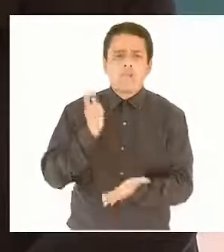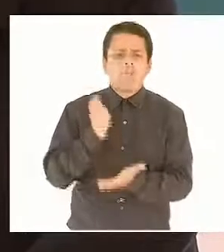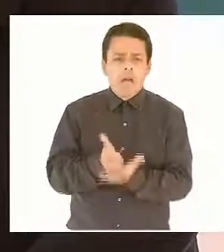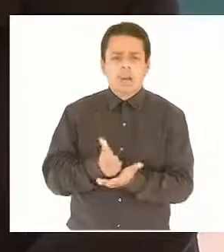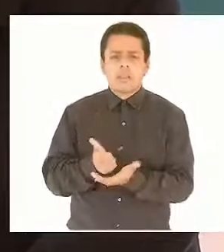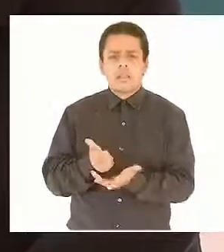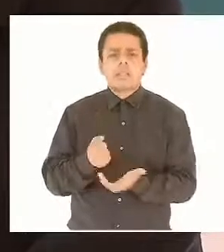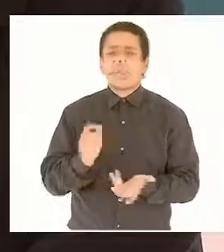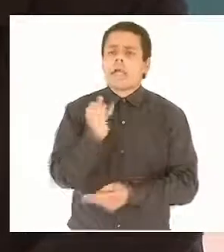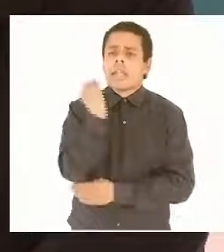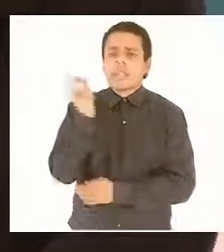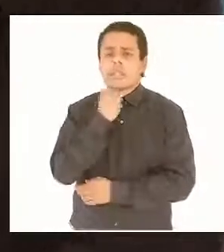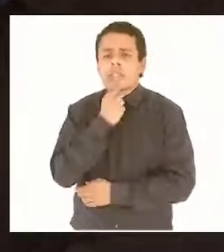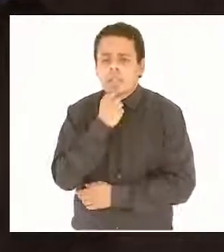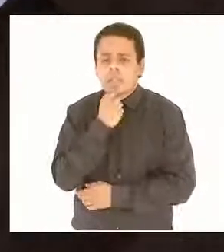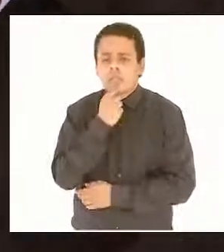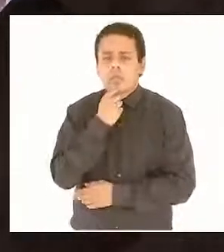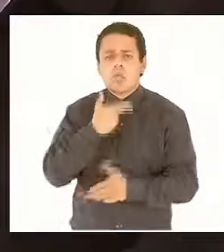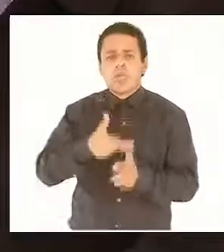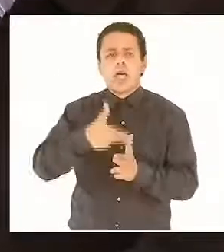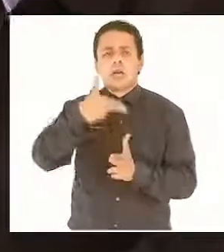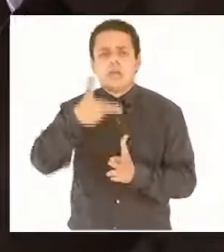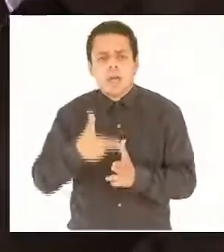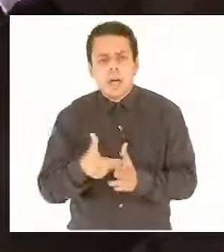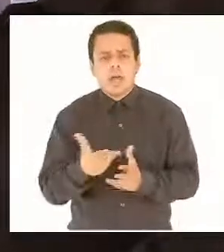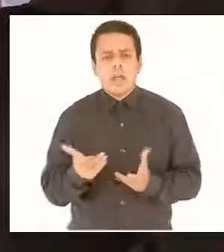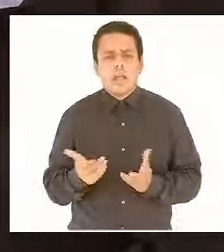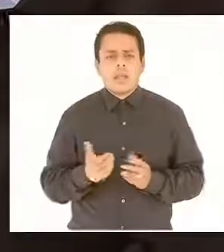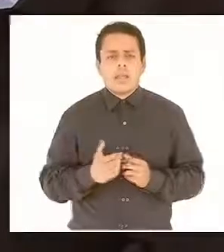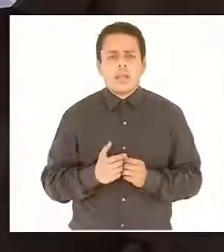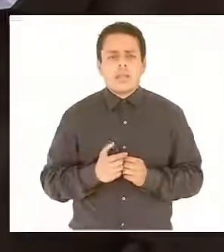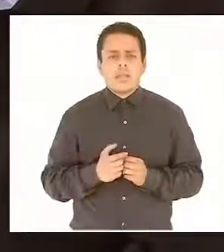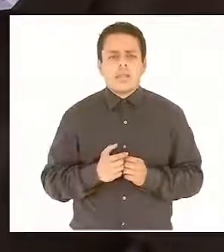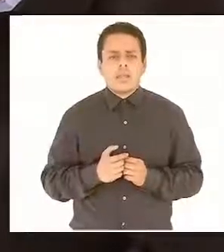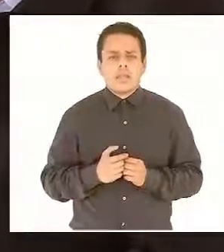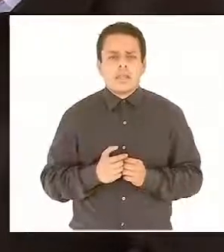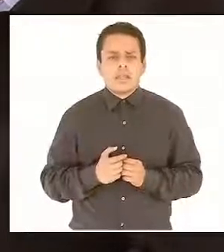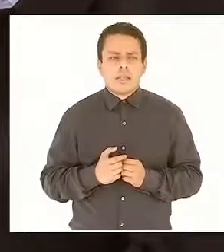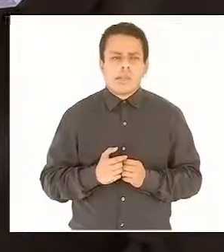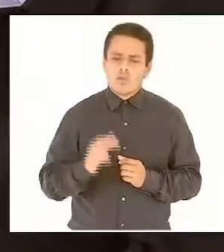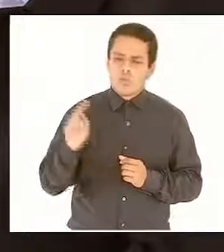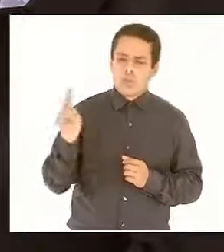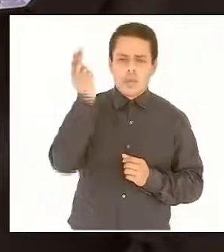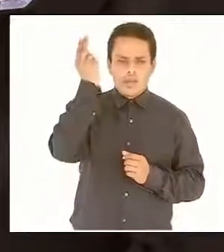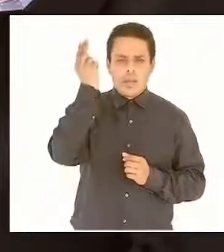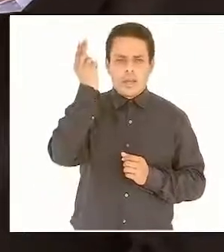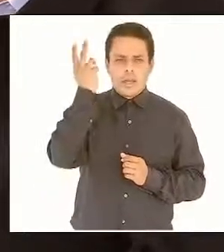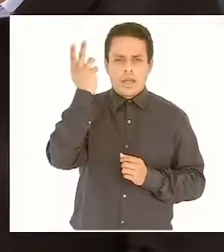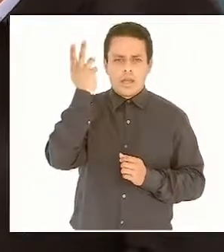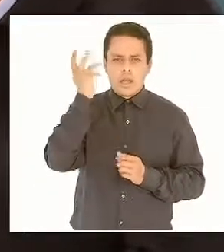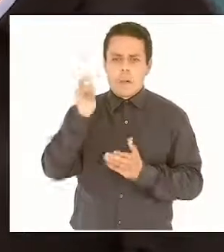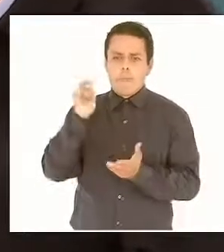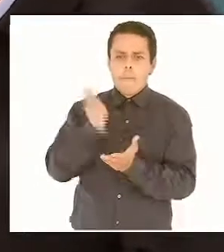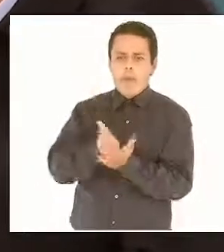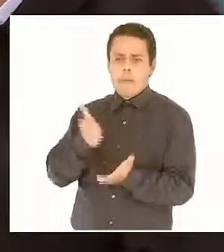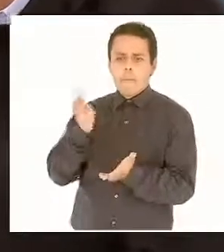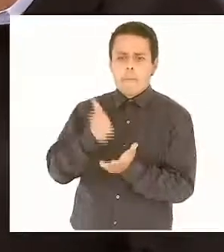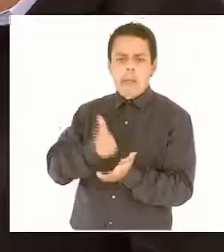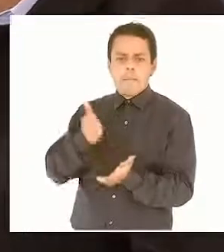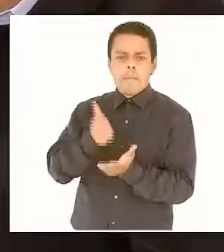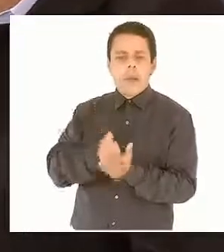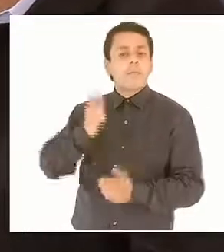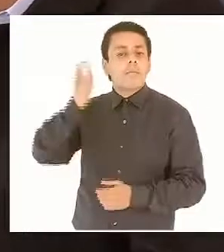de preescolar hasta el nivel de posgrado, que reciben